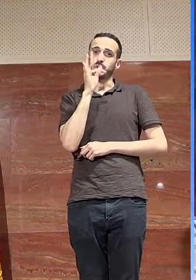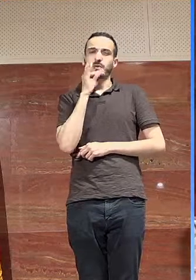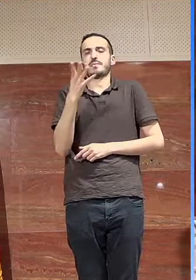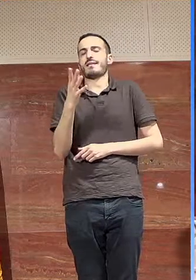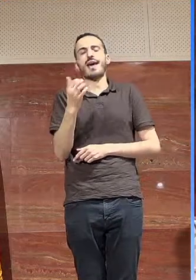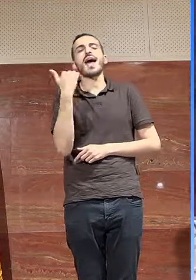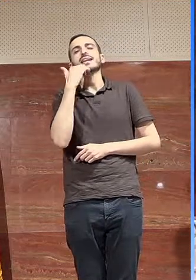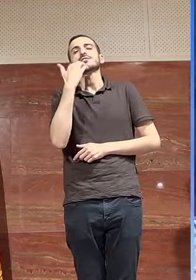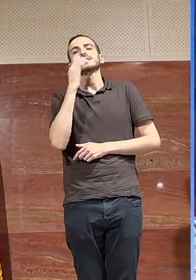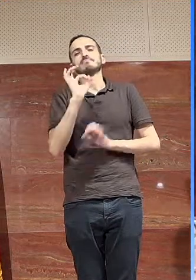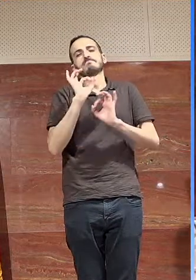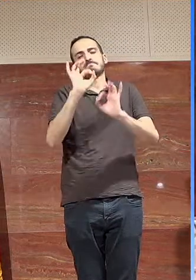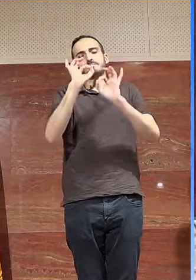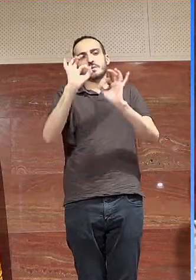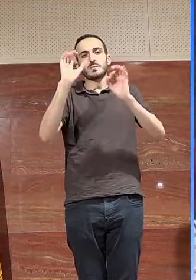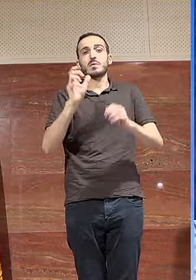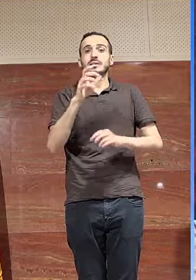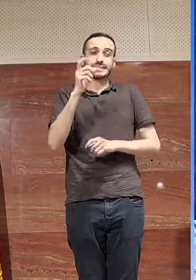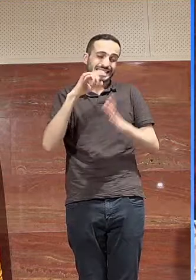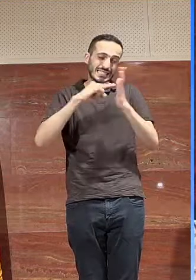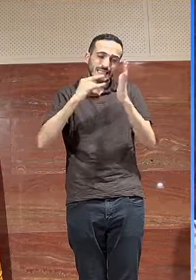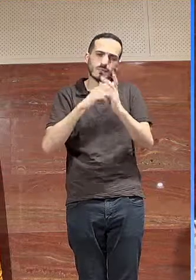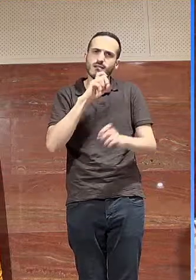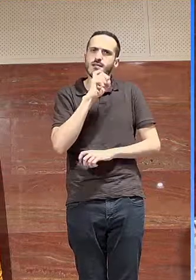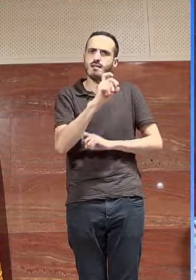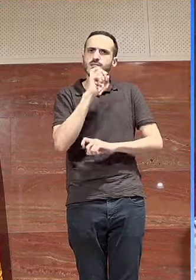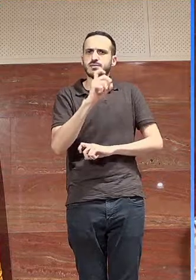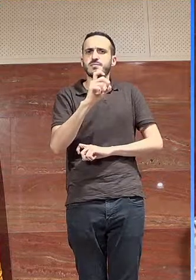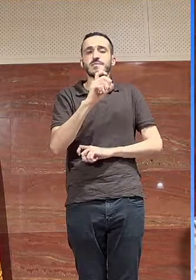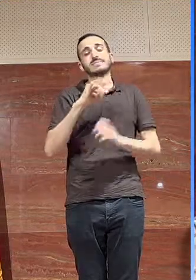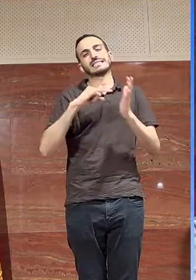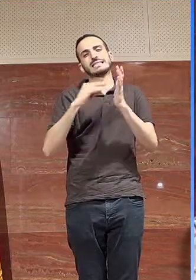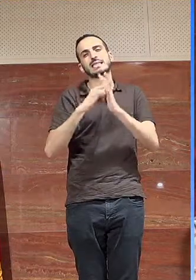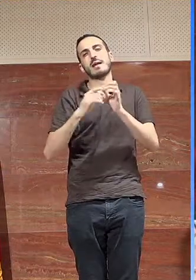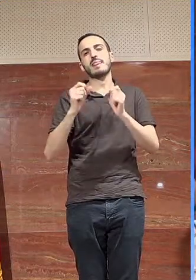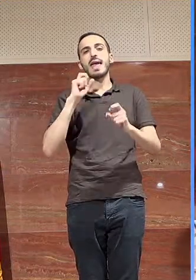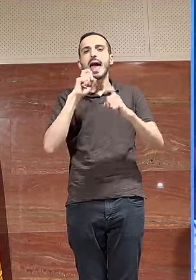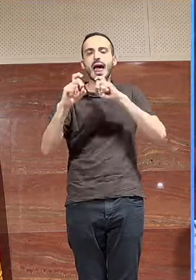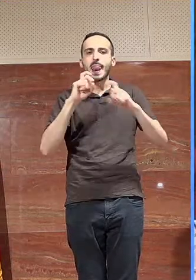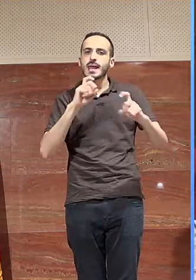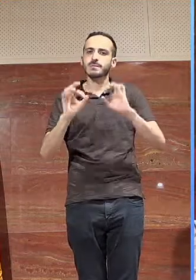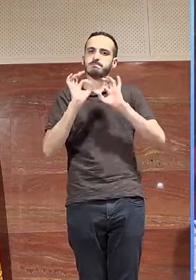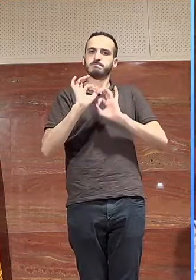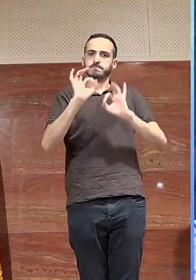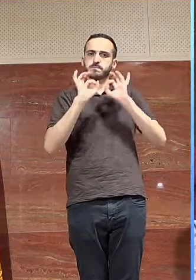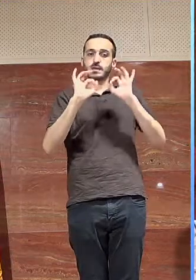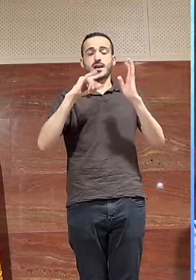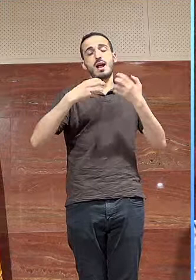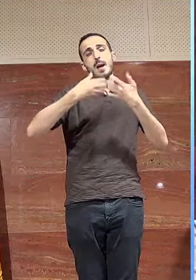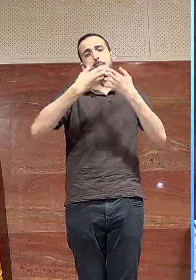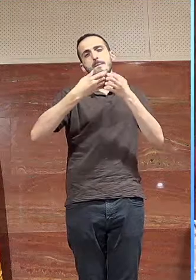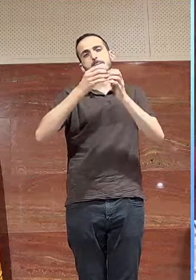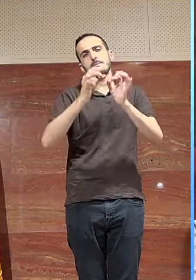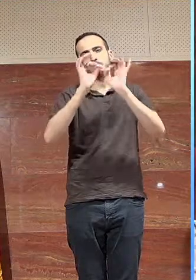bueno, sistemas que avisen de alarmas en caso de desbordamiento de determinados aparatos, el control